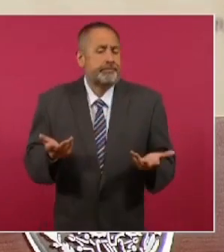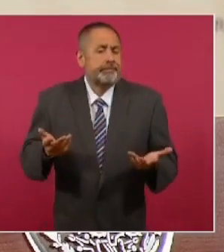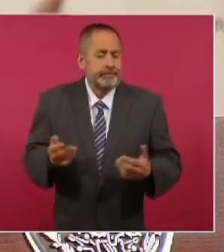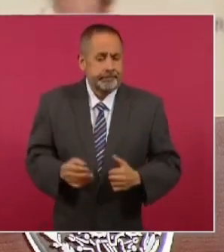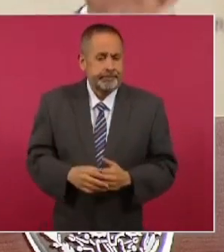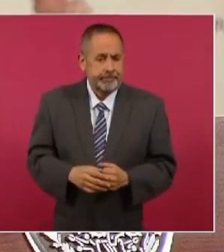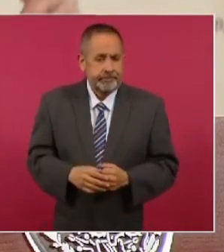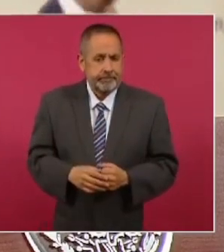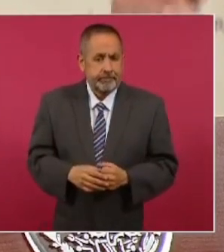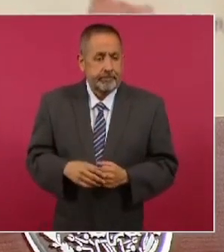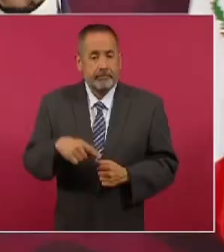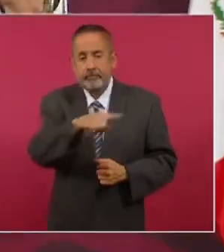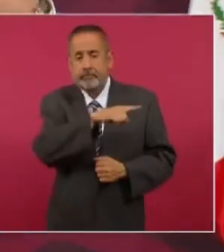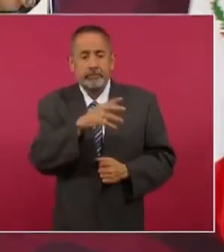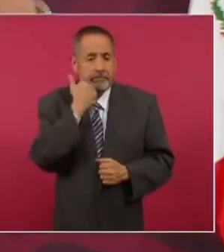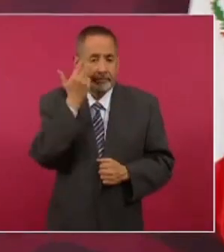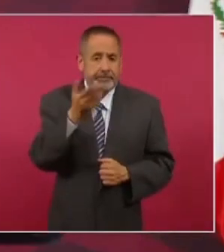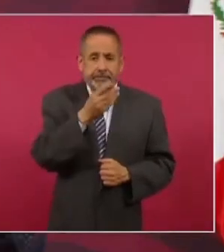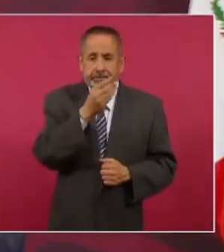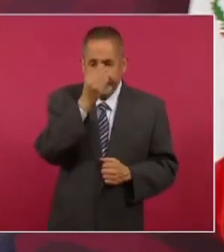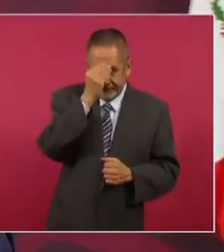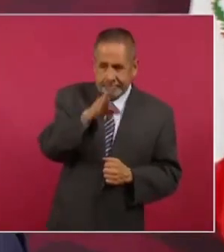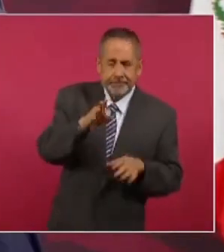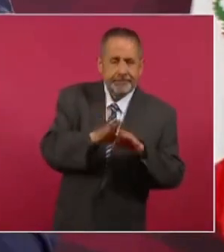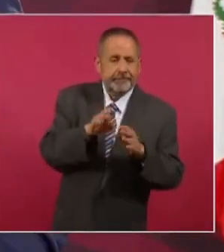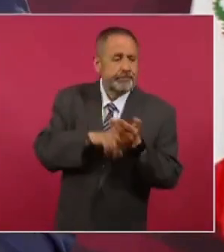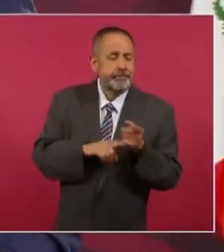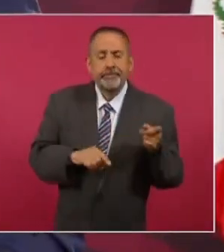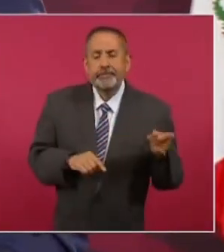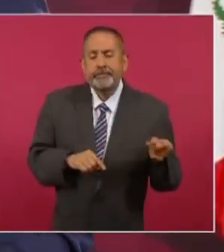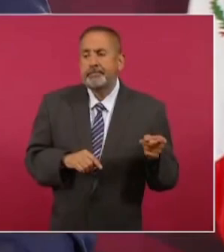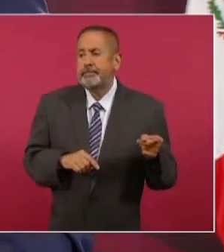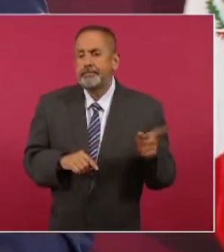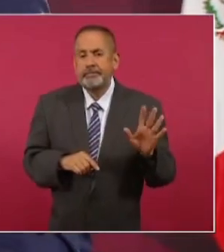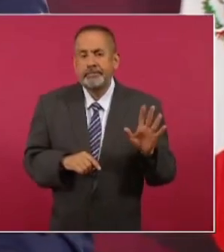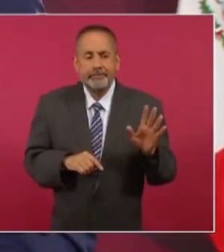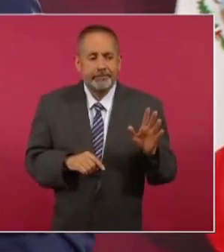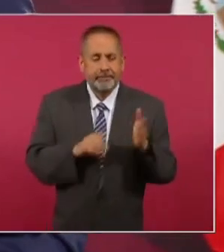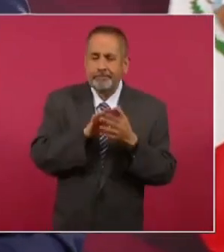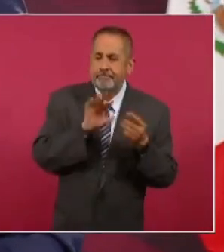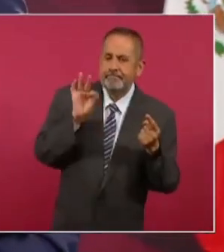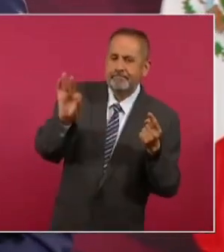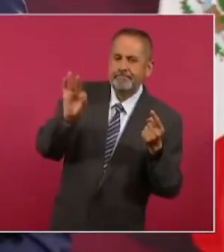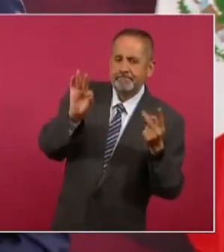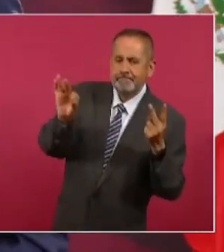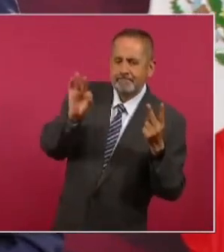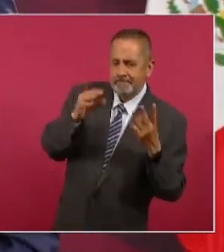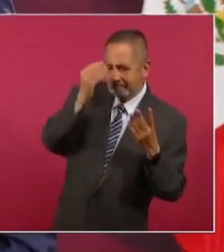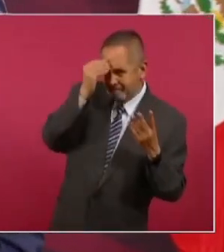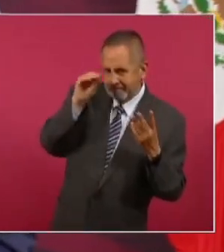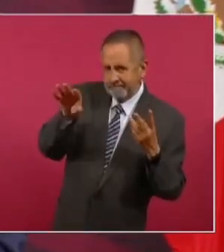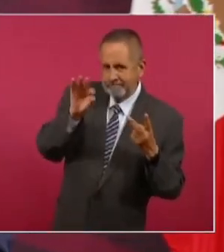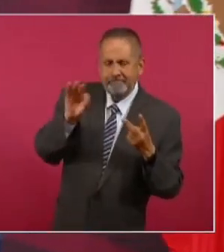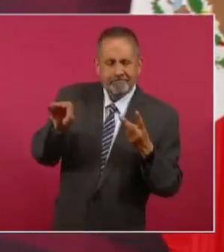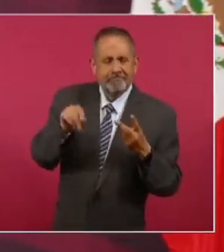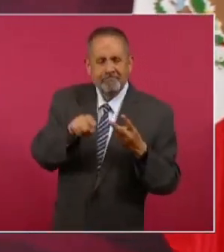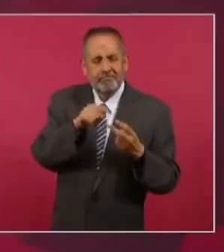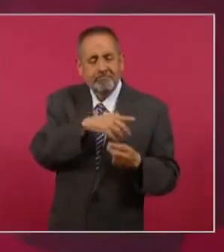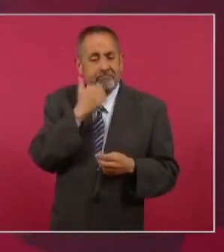porque lo que quieren es sembrar la idea